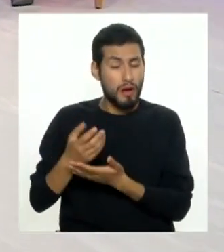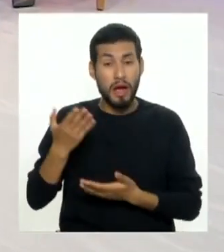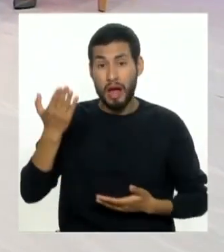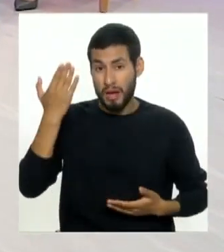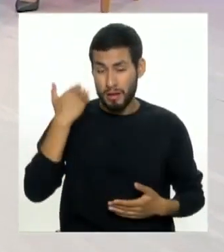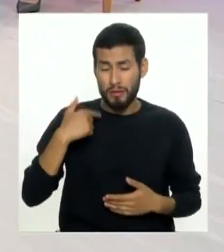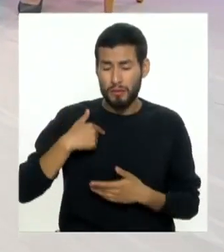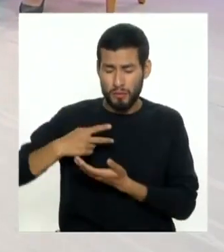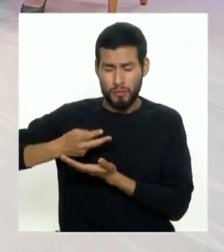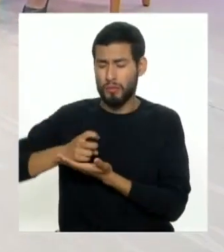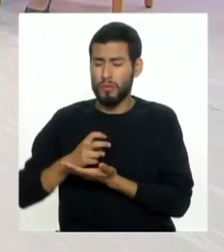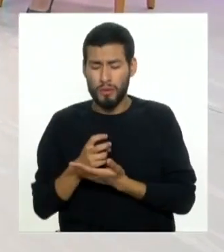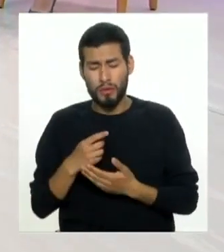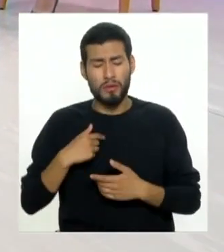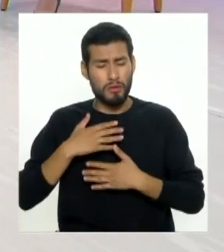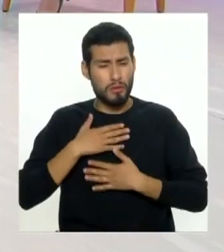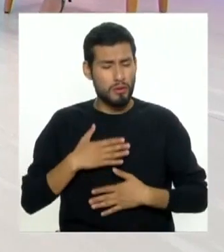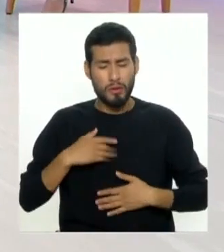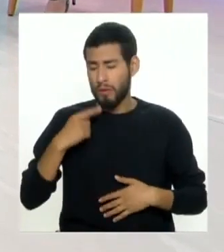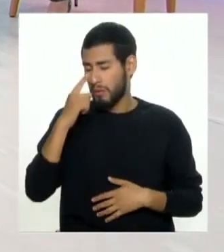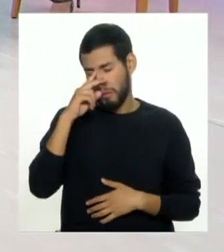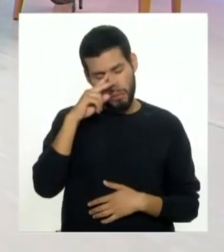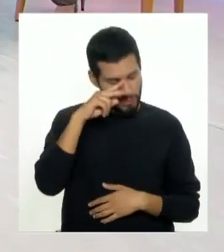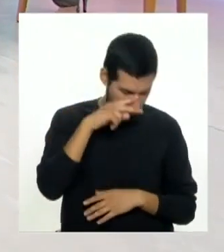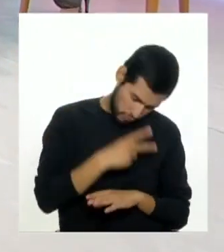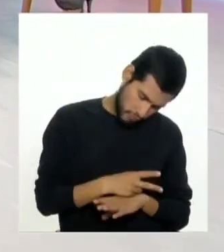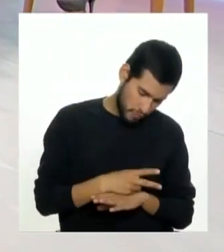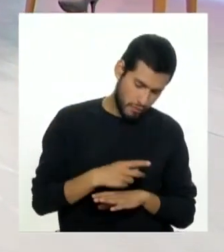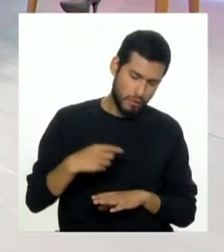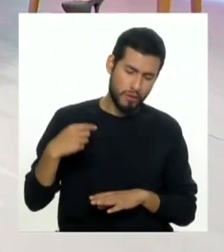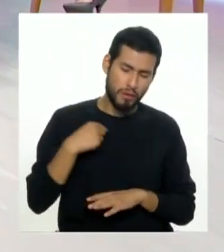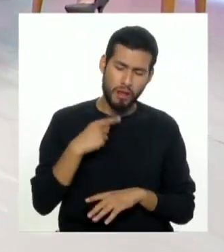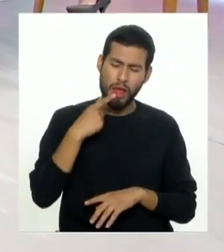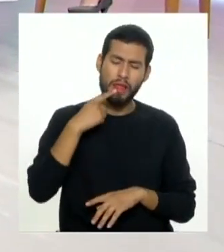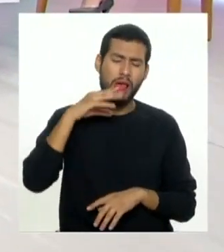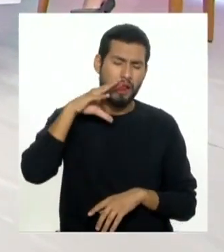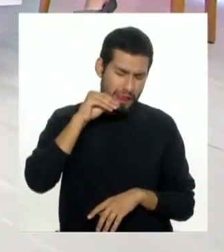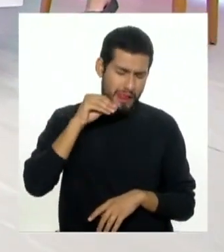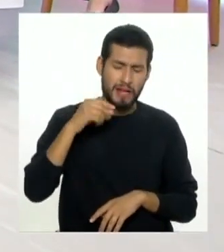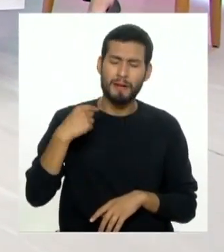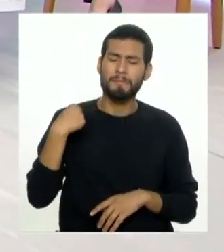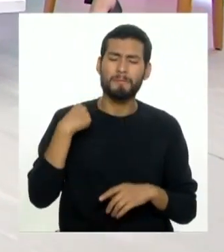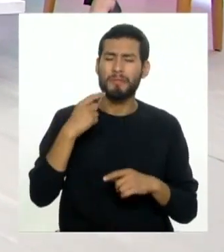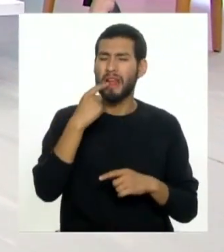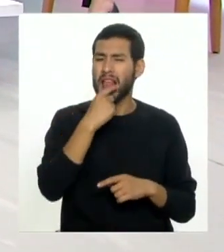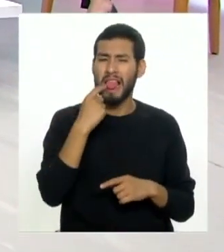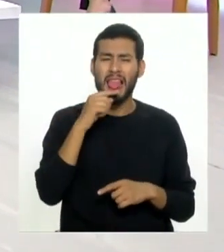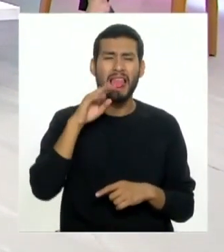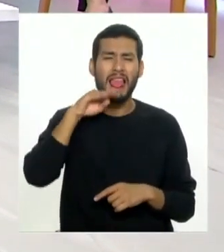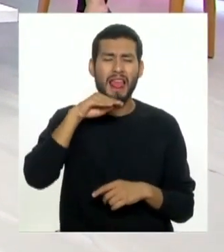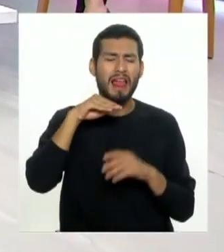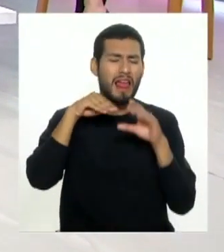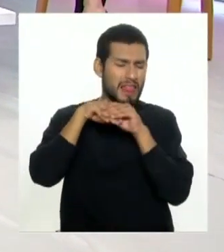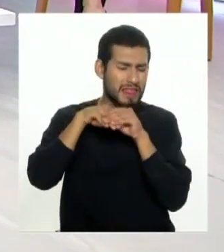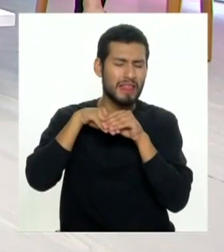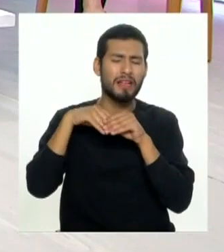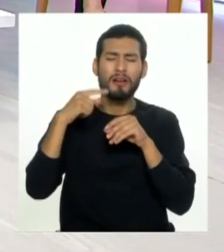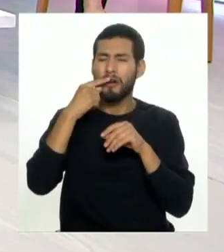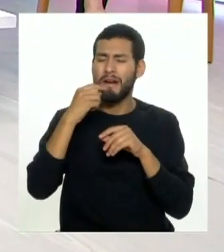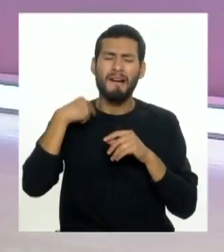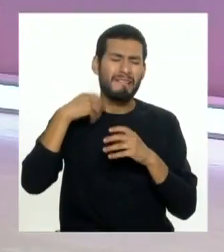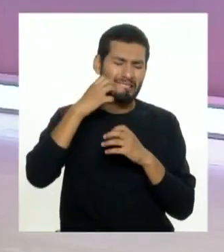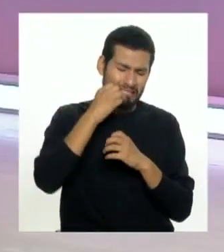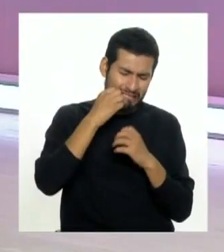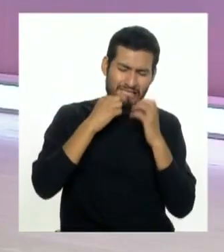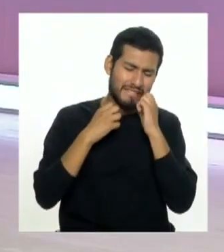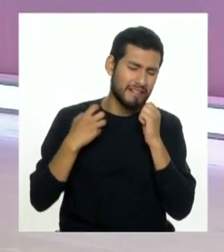Convulsionaba, perdía el conocimiento, me mordía la lengua, los labios. Cuando me pasaba no reconocía a nadie,